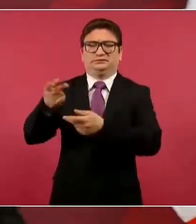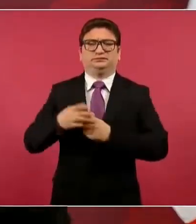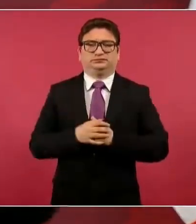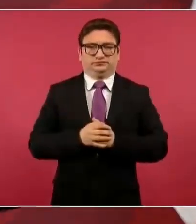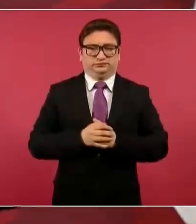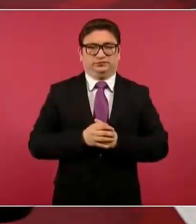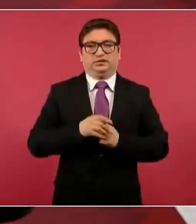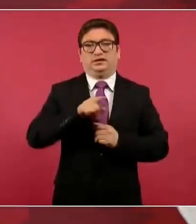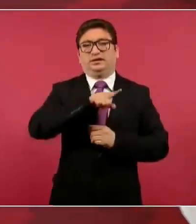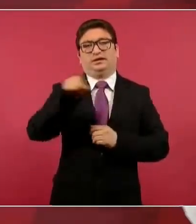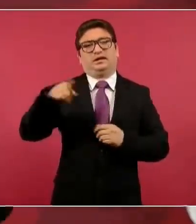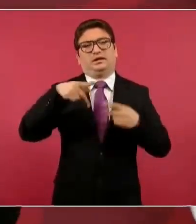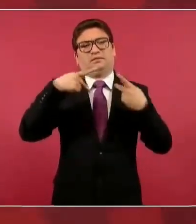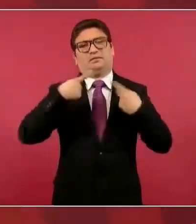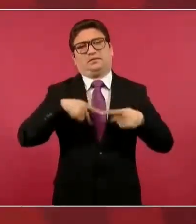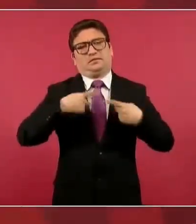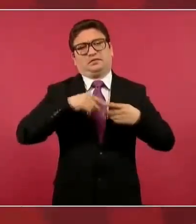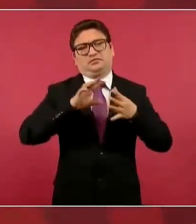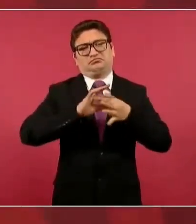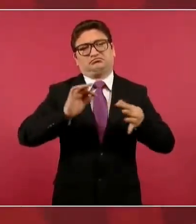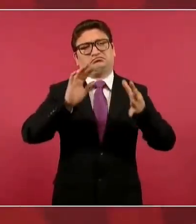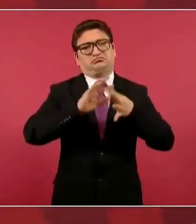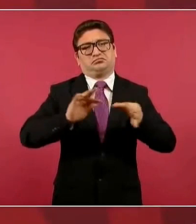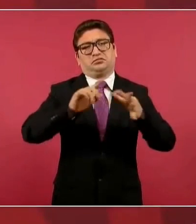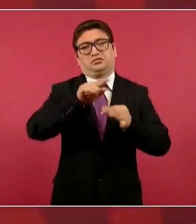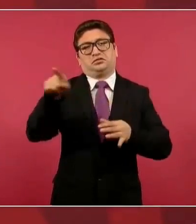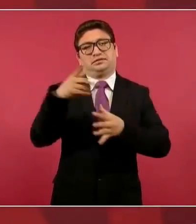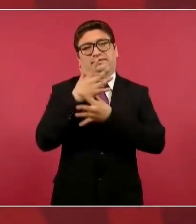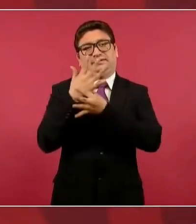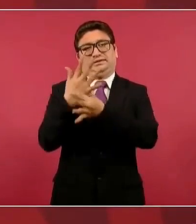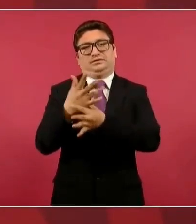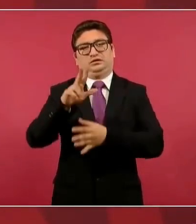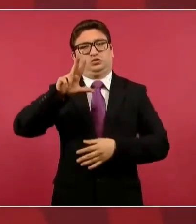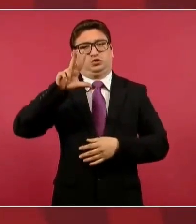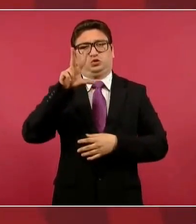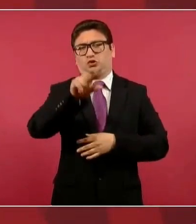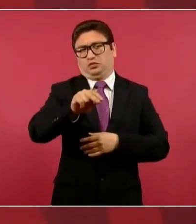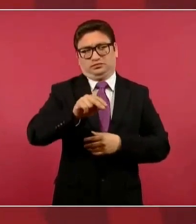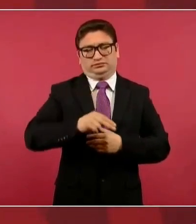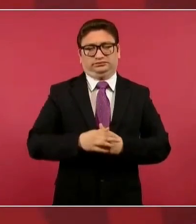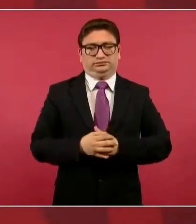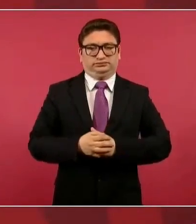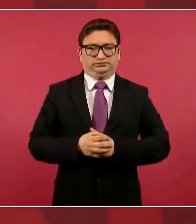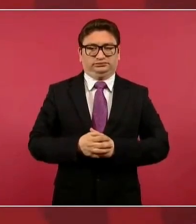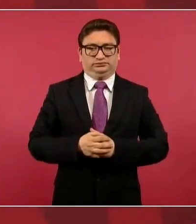y desde luego la gente dijo que no,